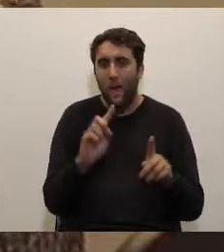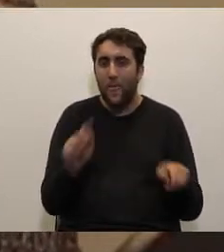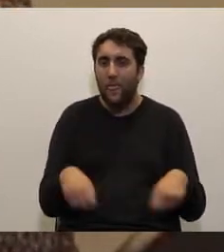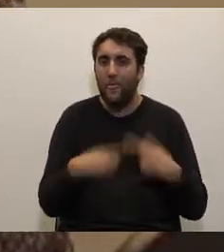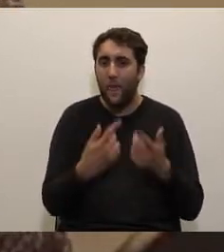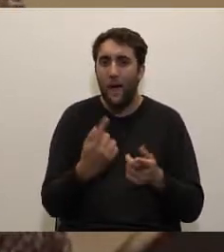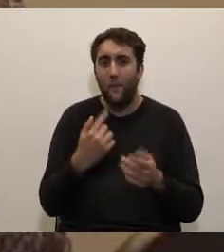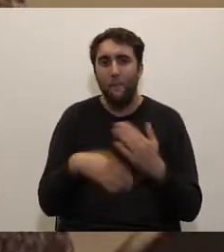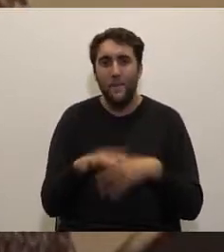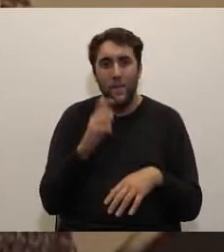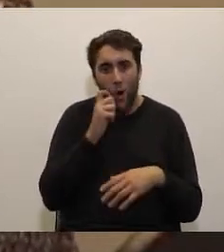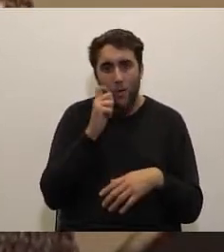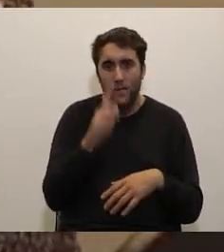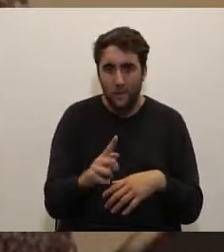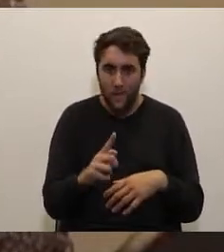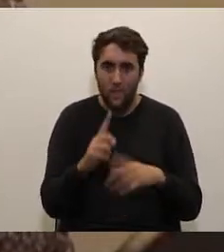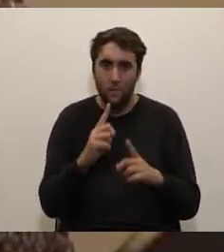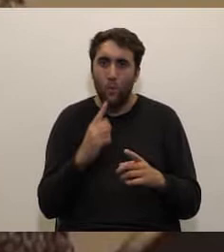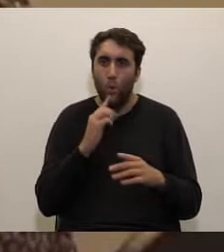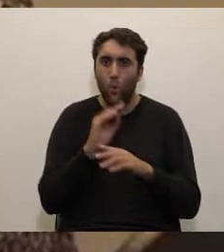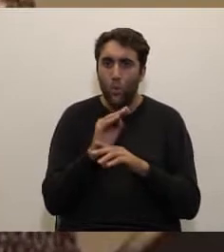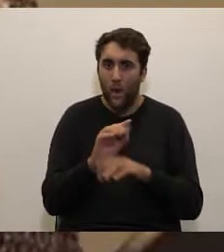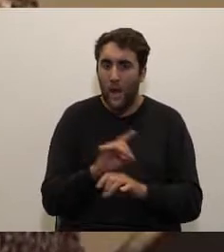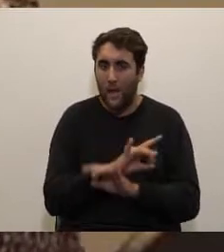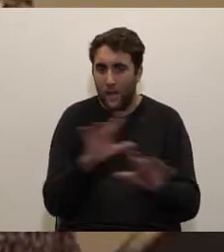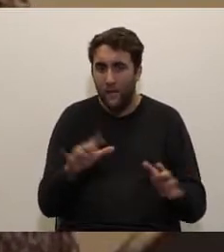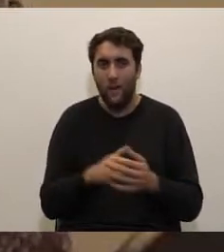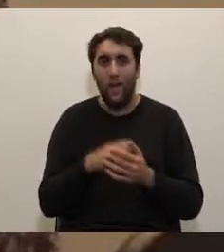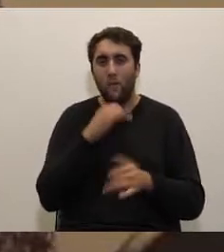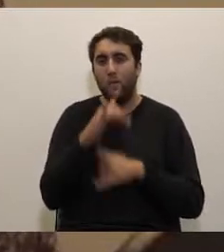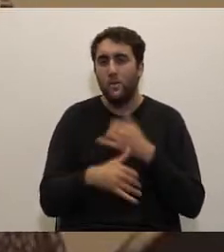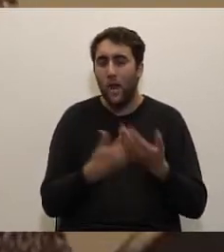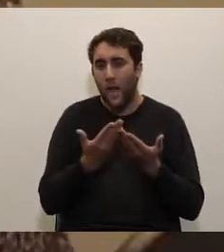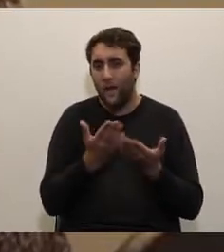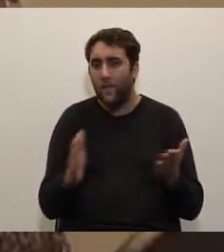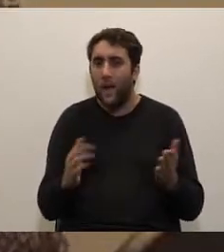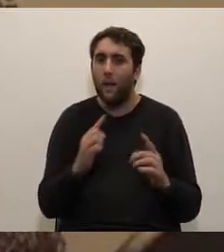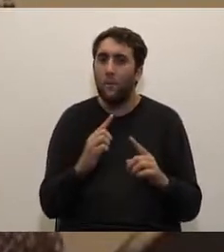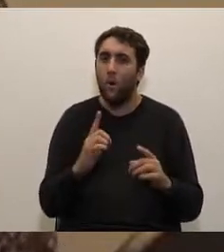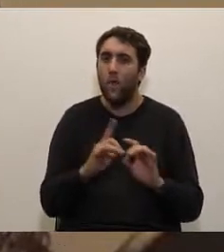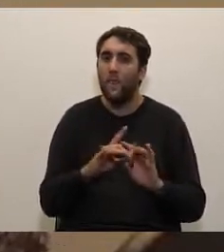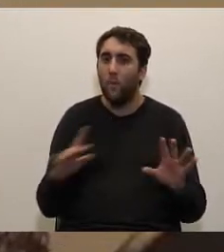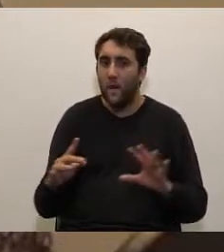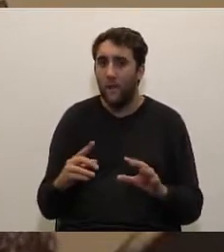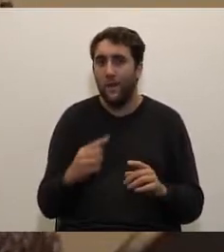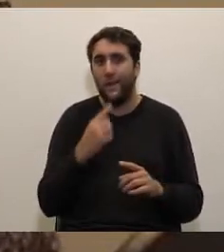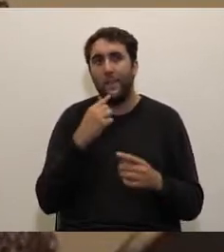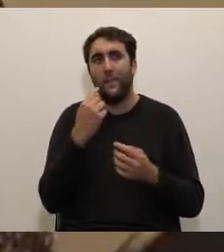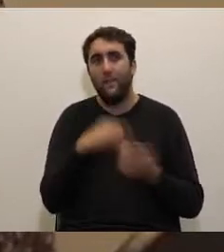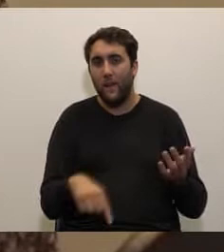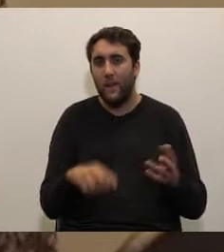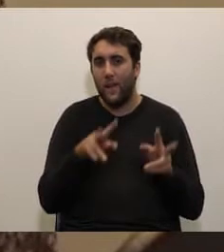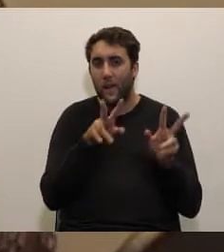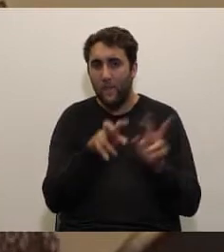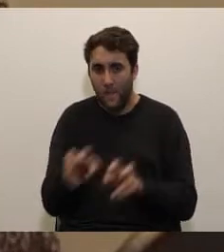generando conocimiento libre, cultura libre, información abierta, disponible online, campañas de distinto